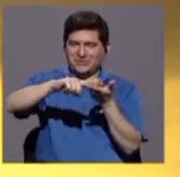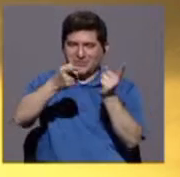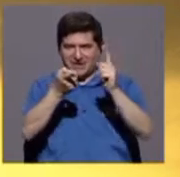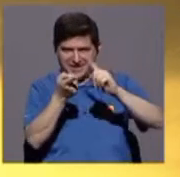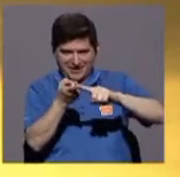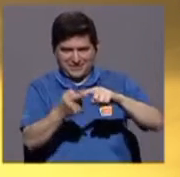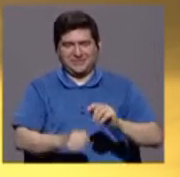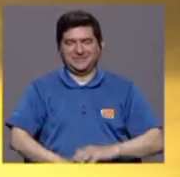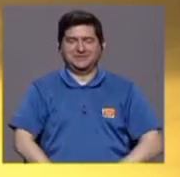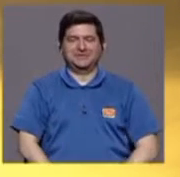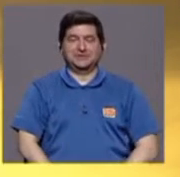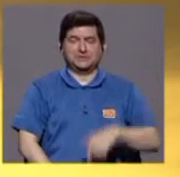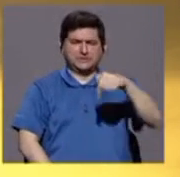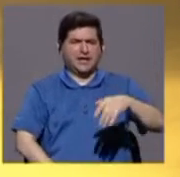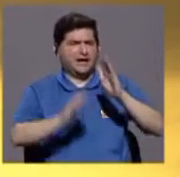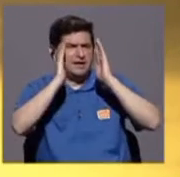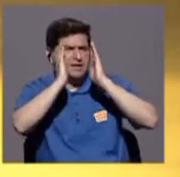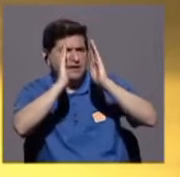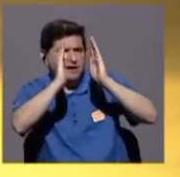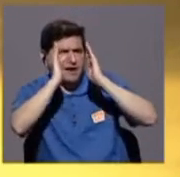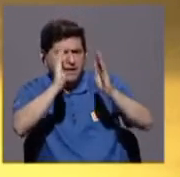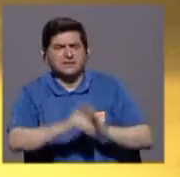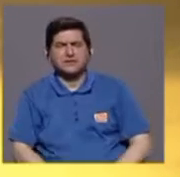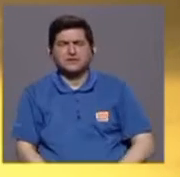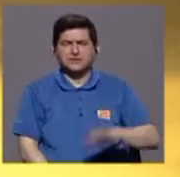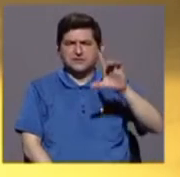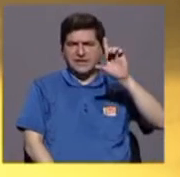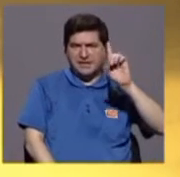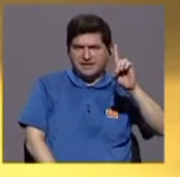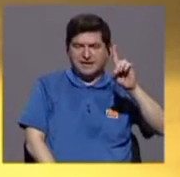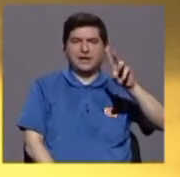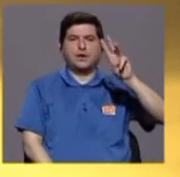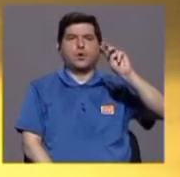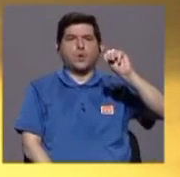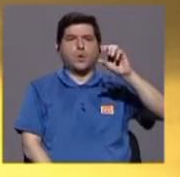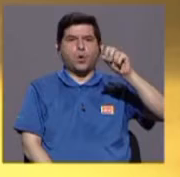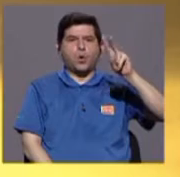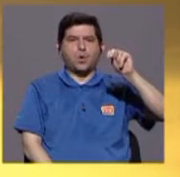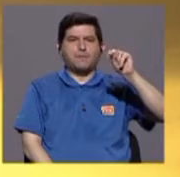amigos, escuchando a don Danilo Montero y